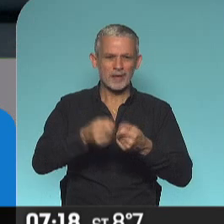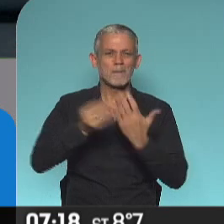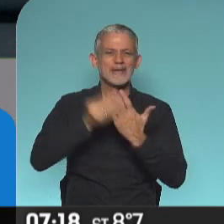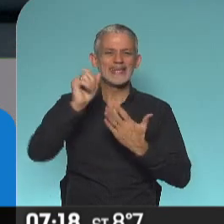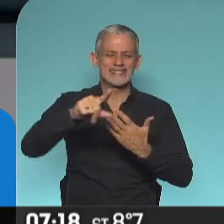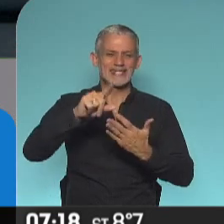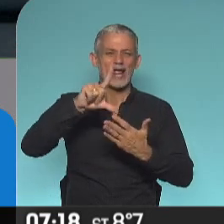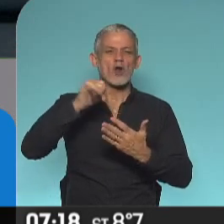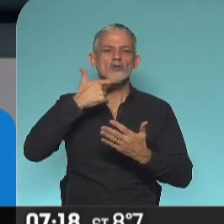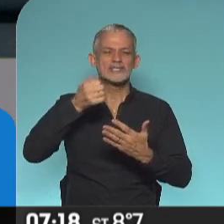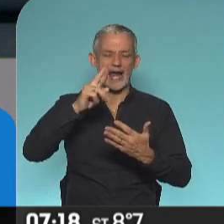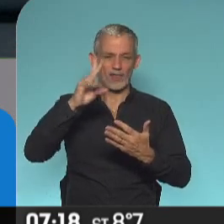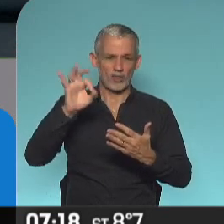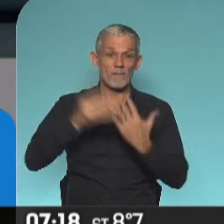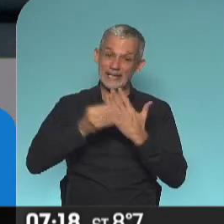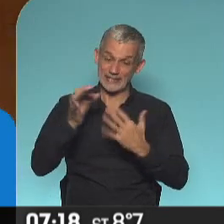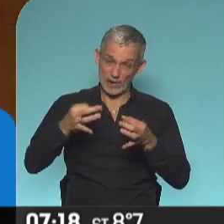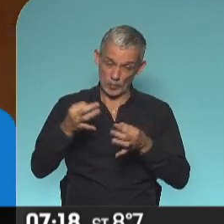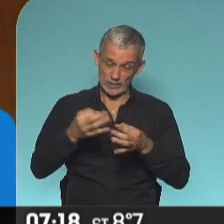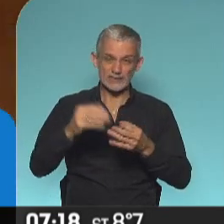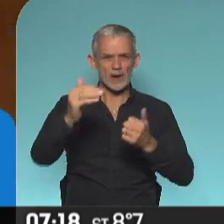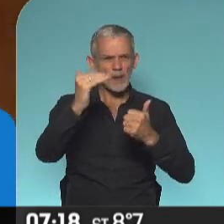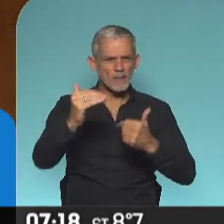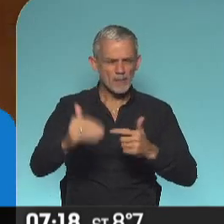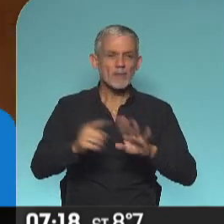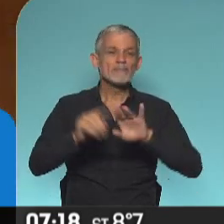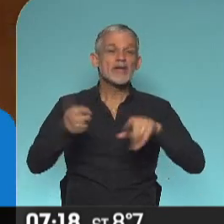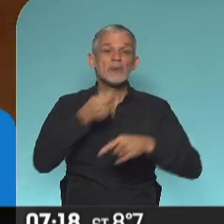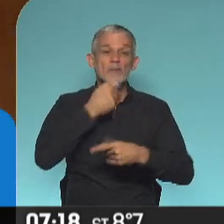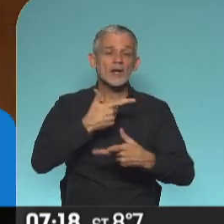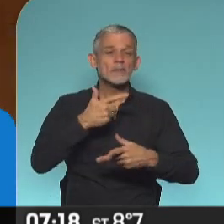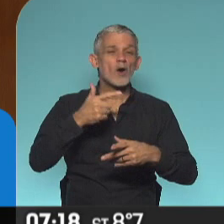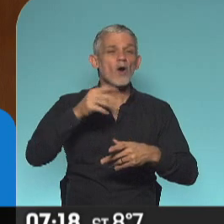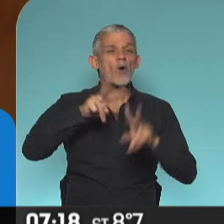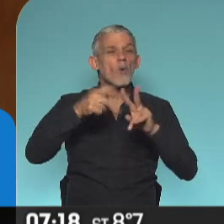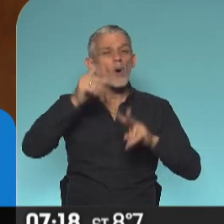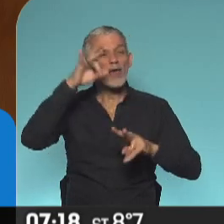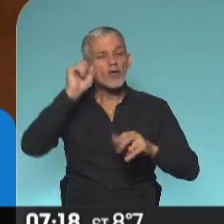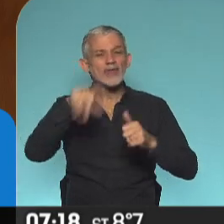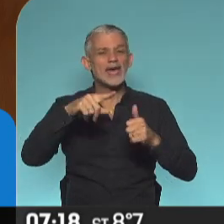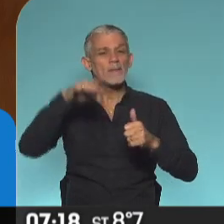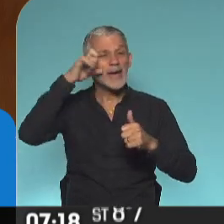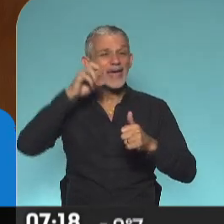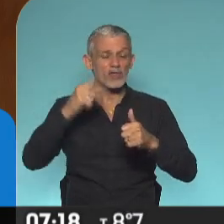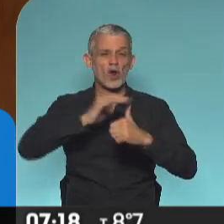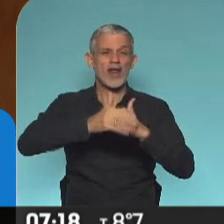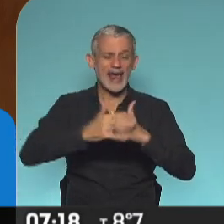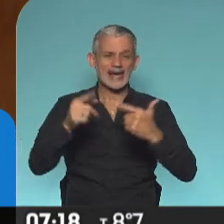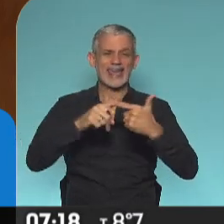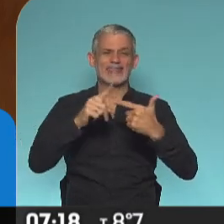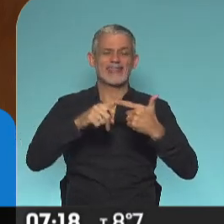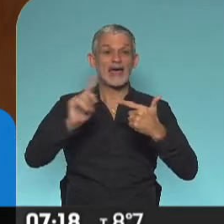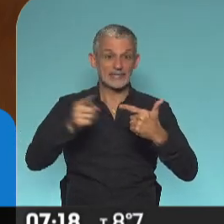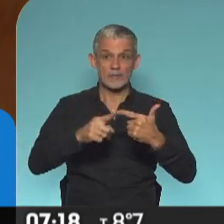de Justicia de la Nación, pero hubo otras referencias, decíamos el caso de Guado de Pedro, Horacio Rodríguez Larreta, el jefe de gobierno porteño,